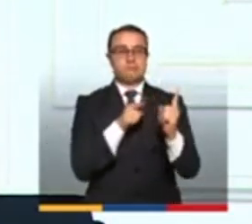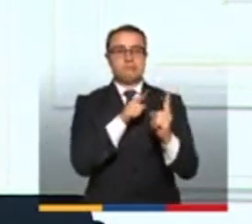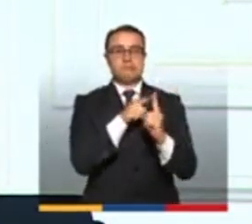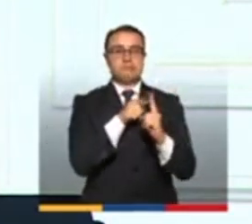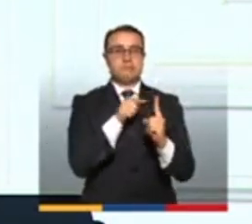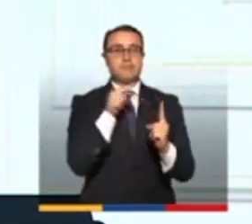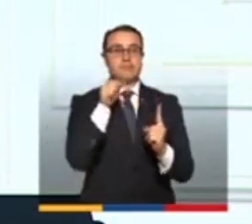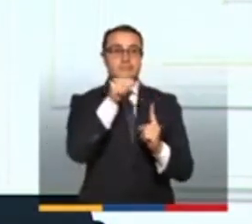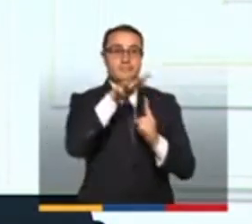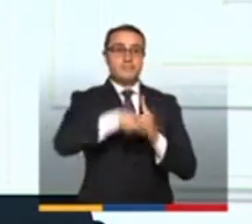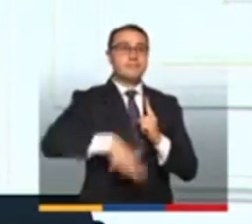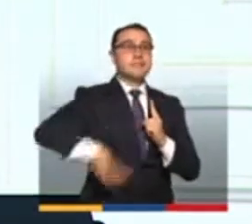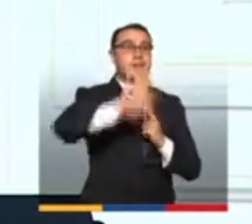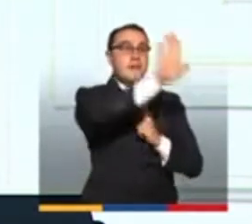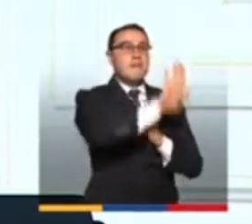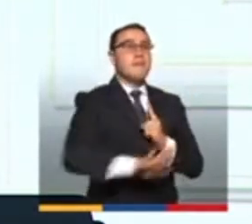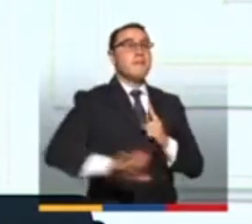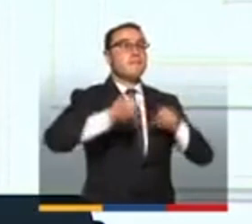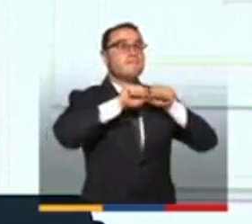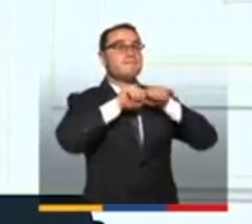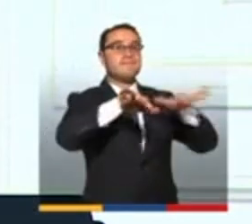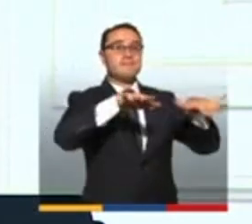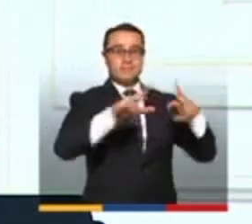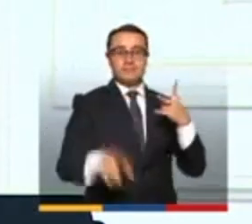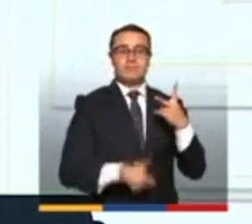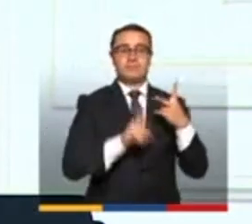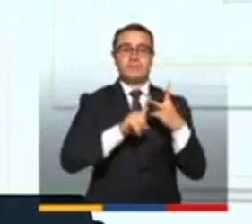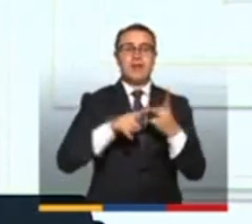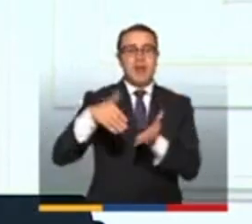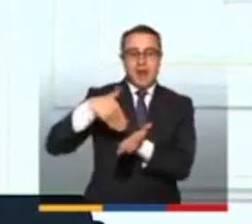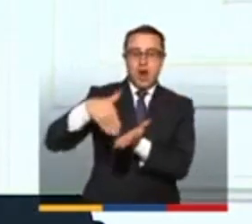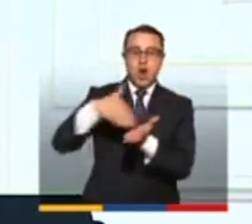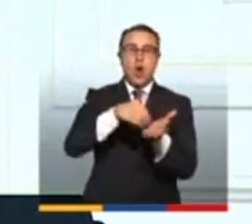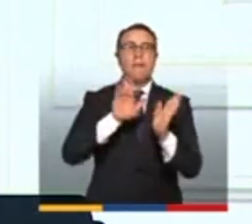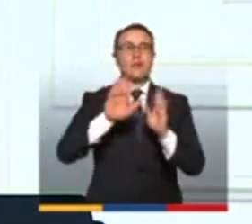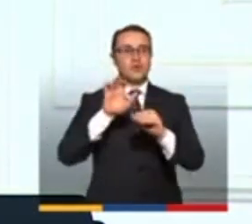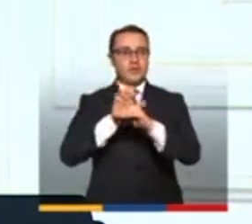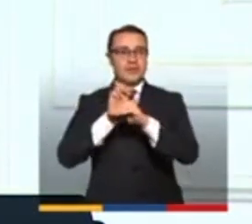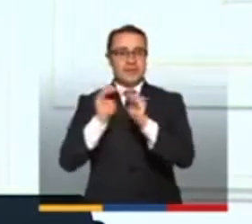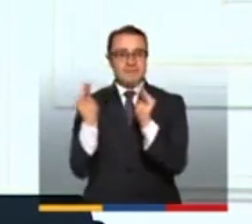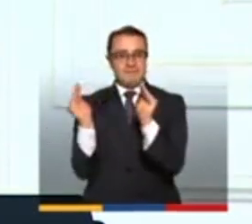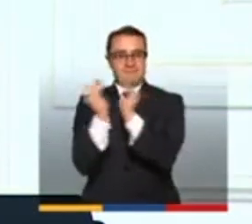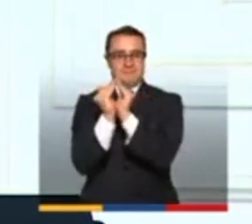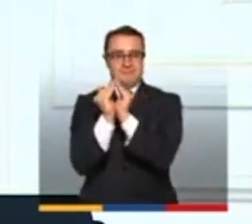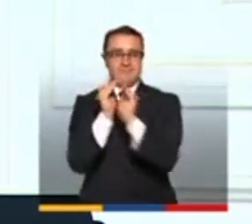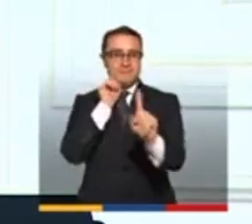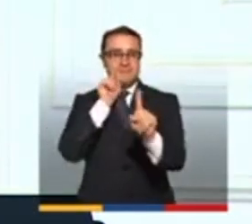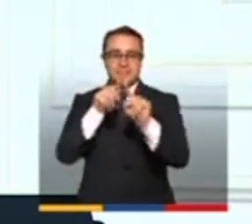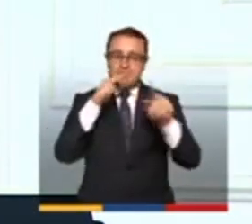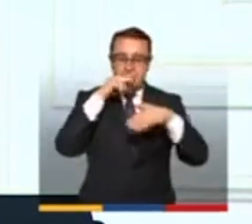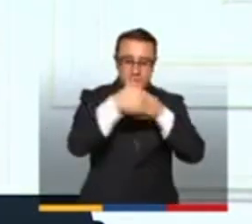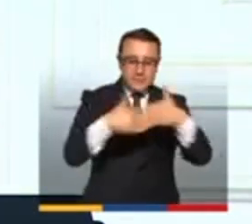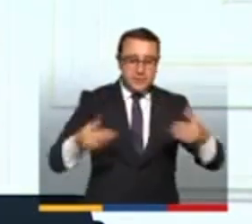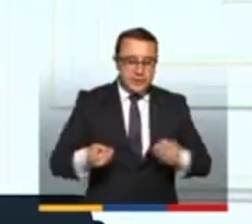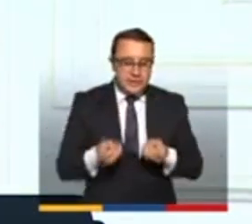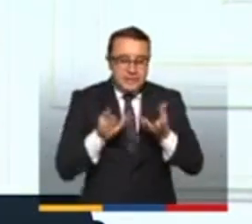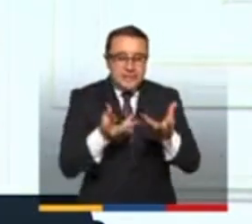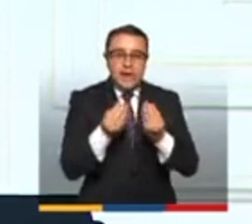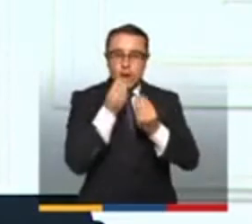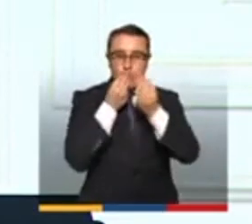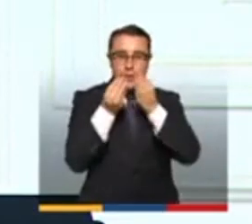irradia territorialmente, y las compras del ICBF para nutrir la niñez,